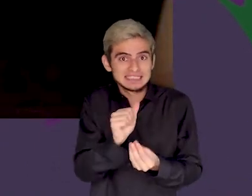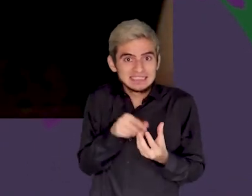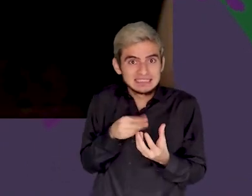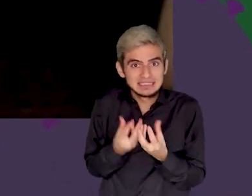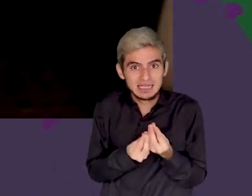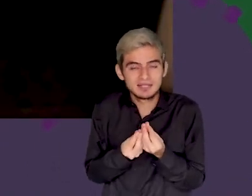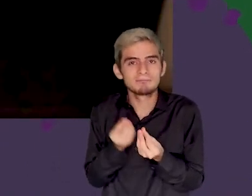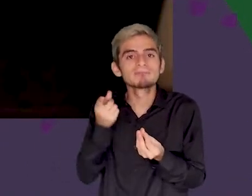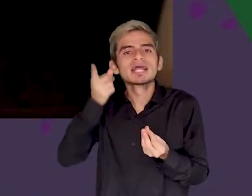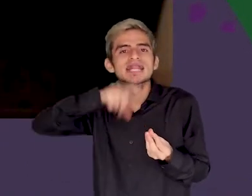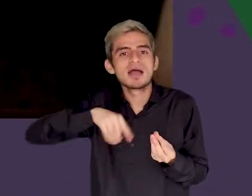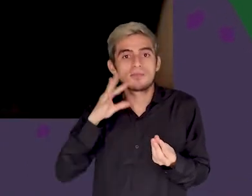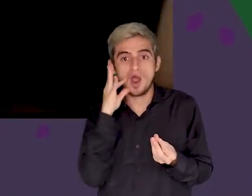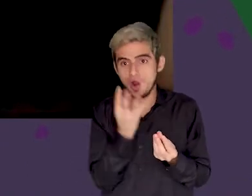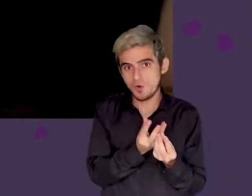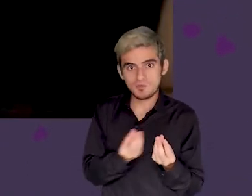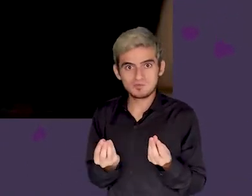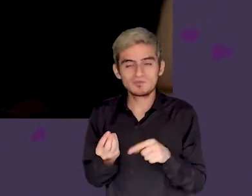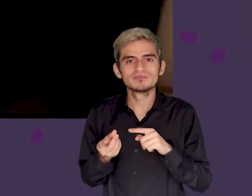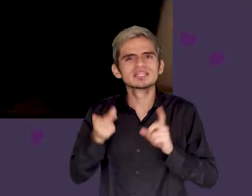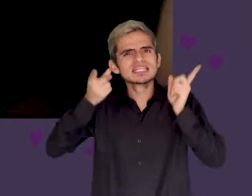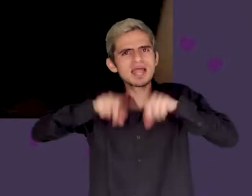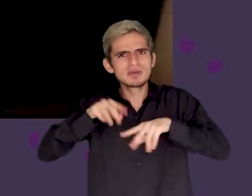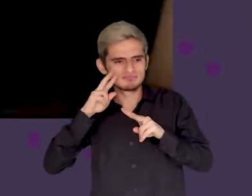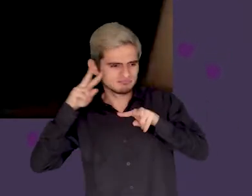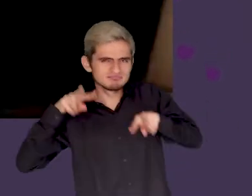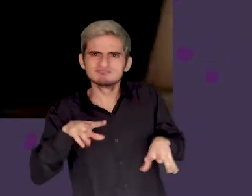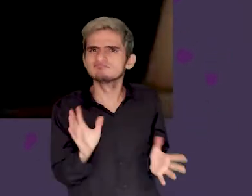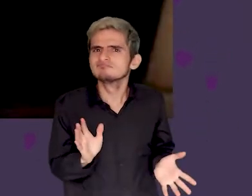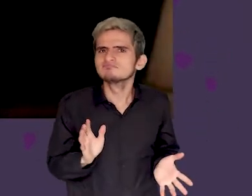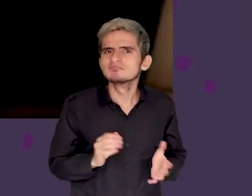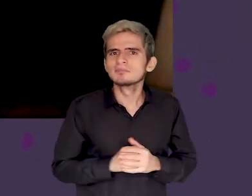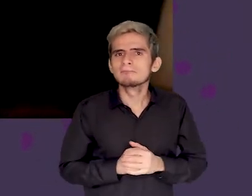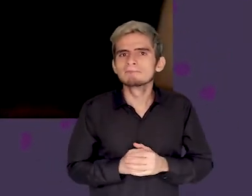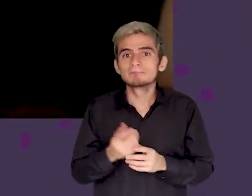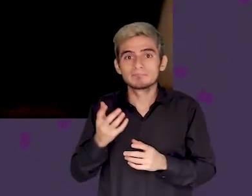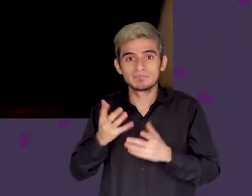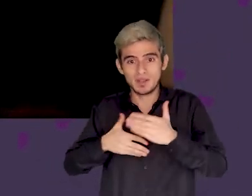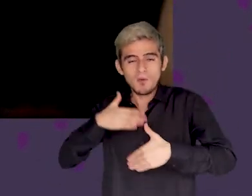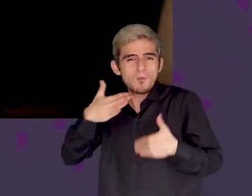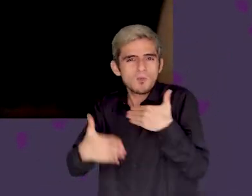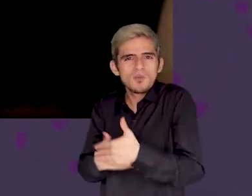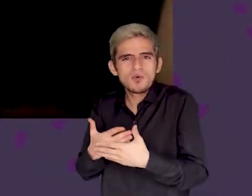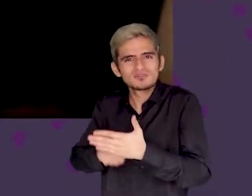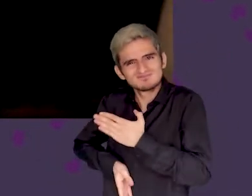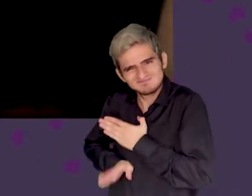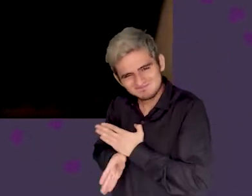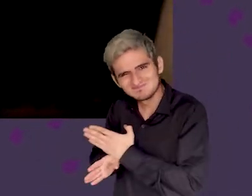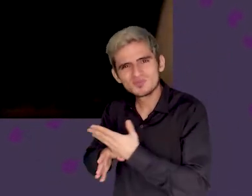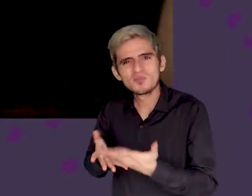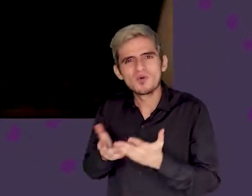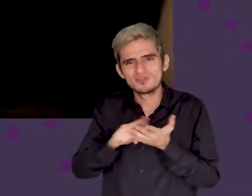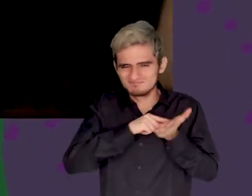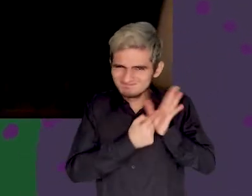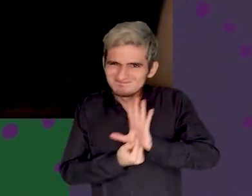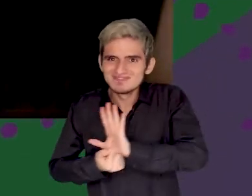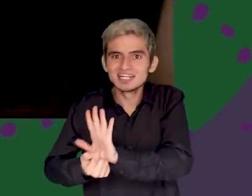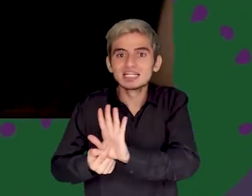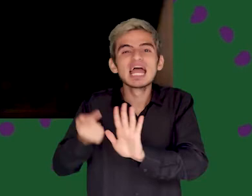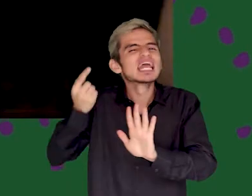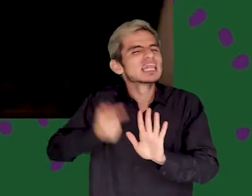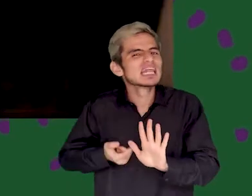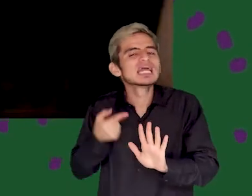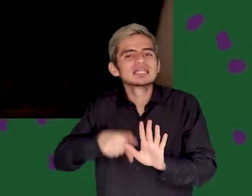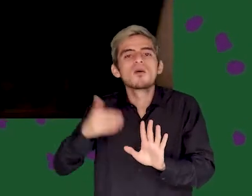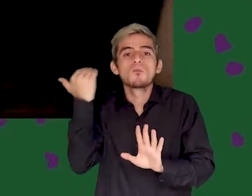socio en la productora, él es, también es docente universitario, y dentro de sus pensos de docencia universitaria ya ha